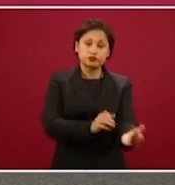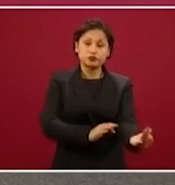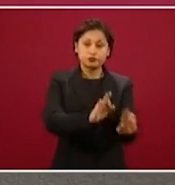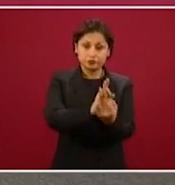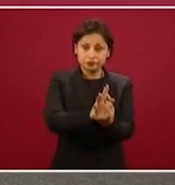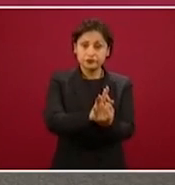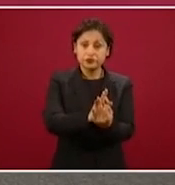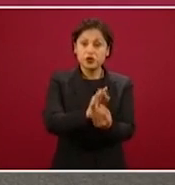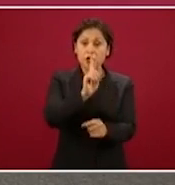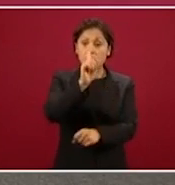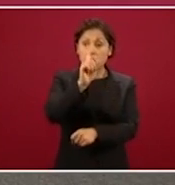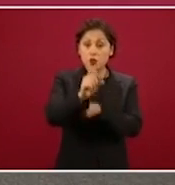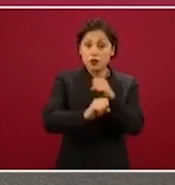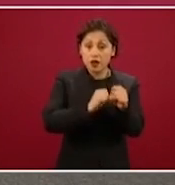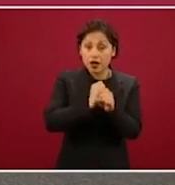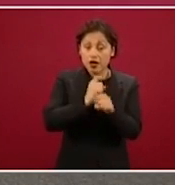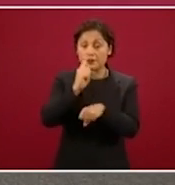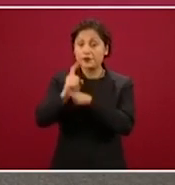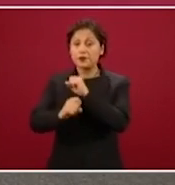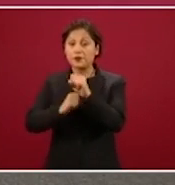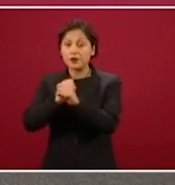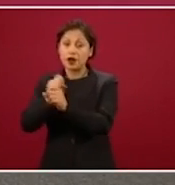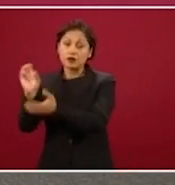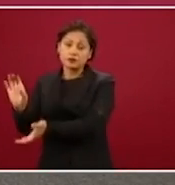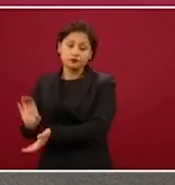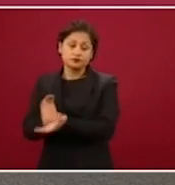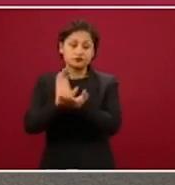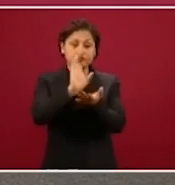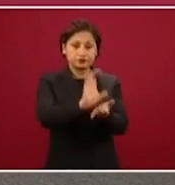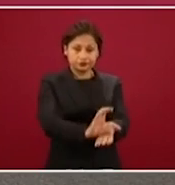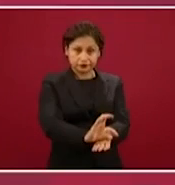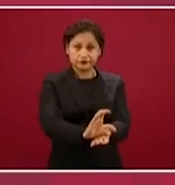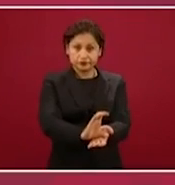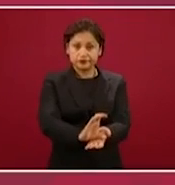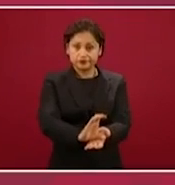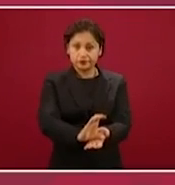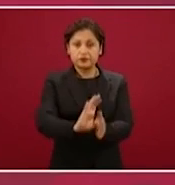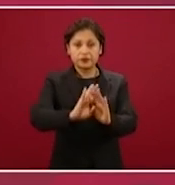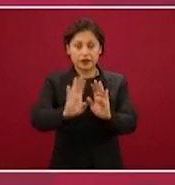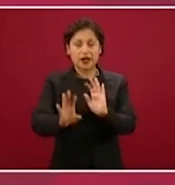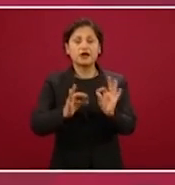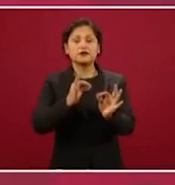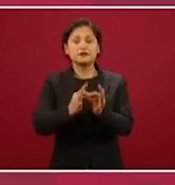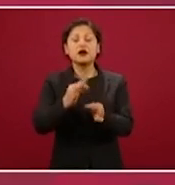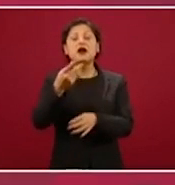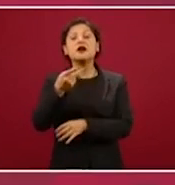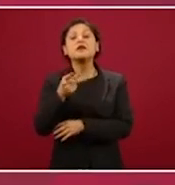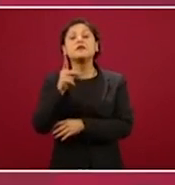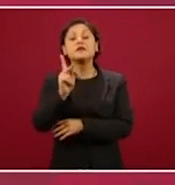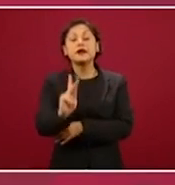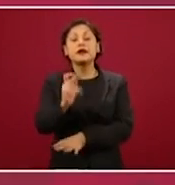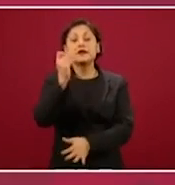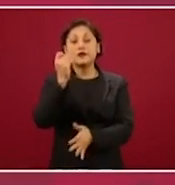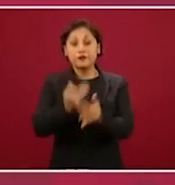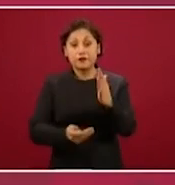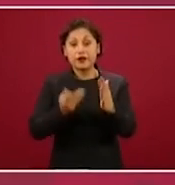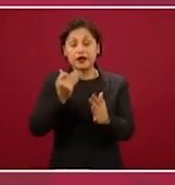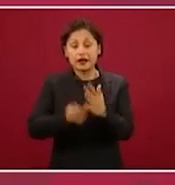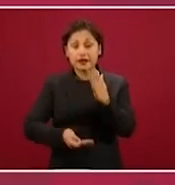Entonces, ¿qué es lo que hace falta? Ir y llevar a cabo la